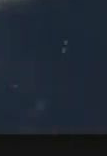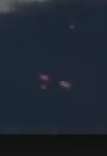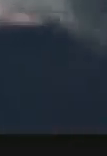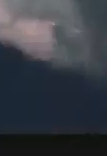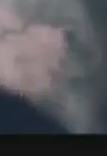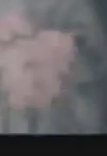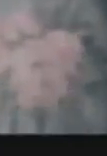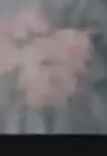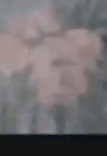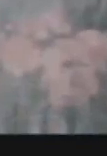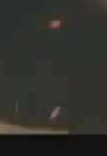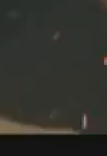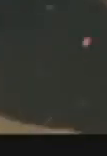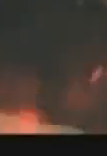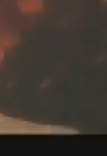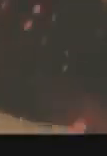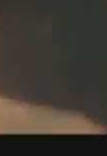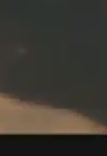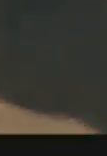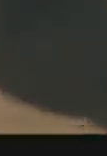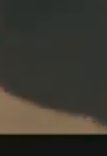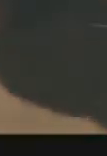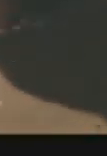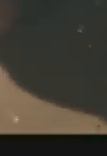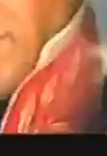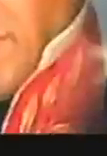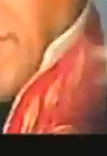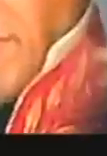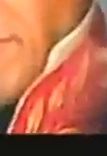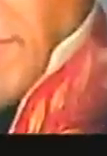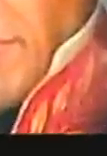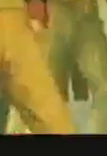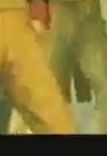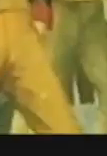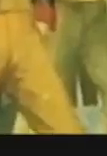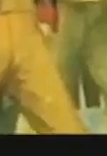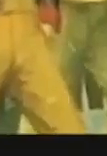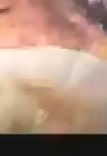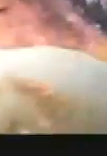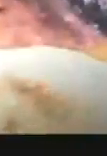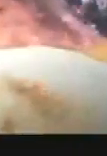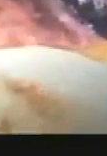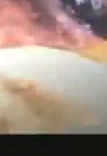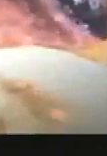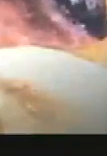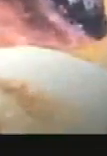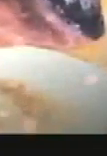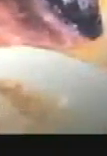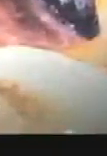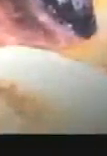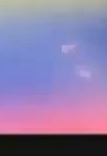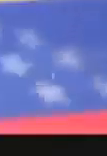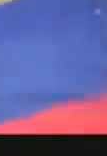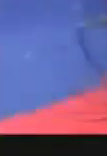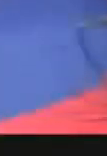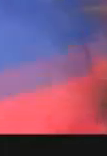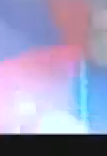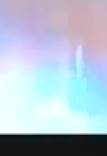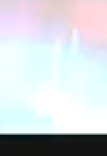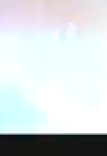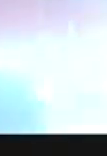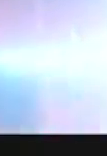alguno ver formar en América la más grande nación del mundo, menos por su extensión y riquezas que por